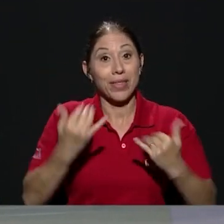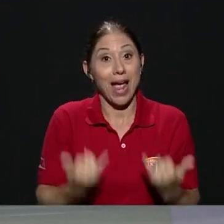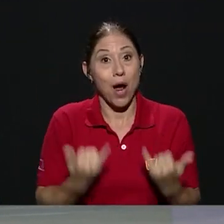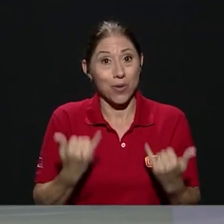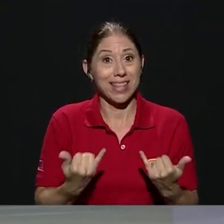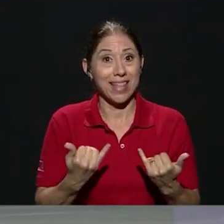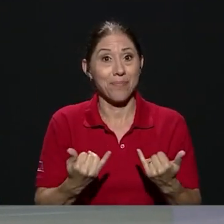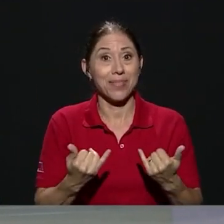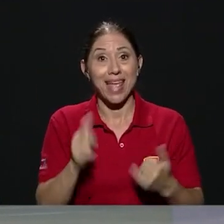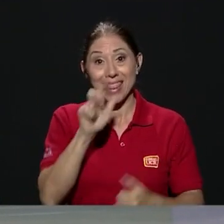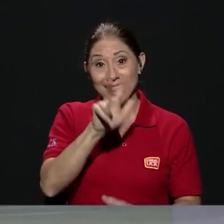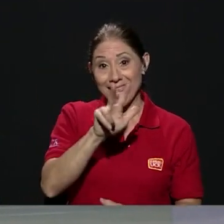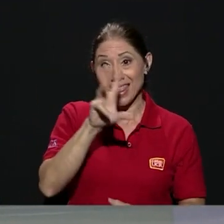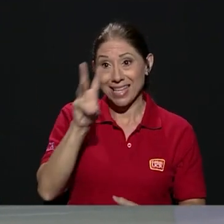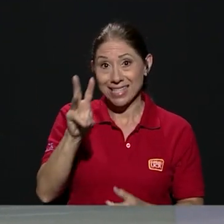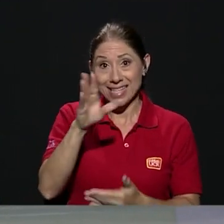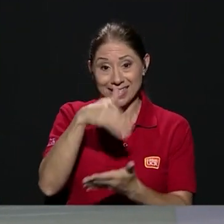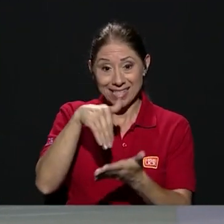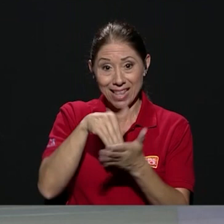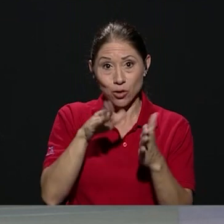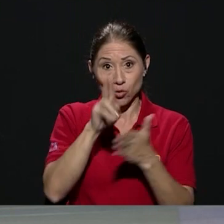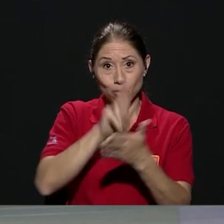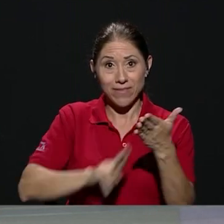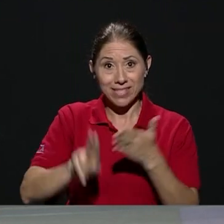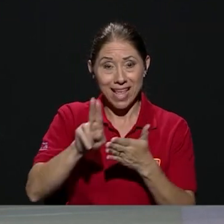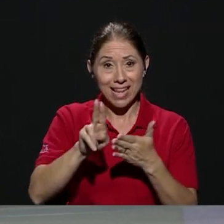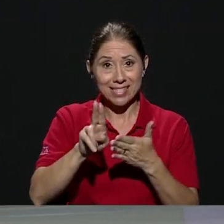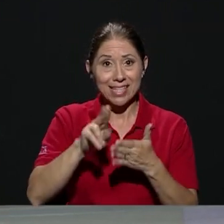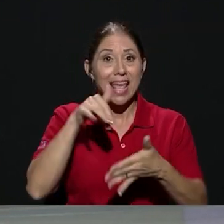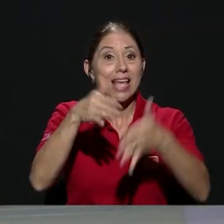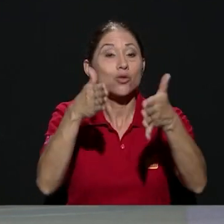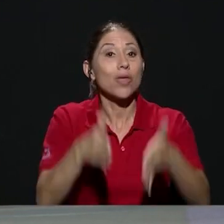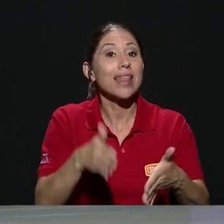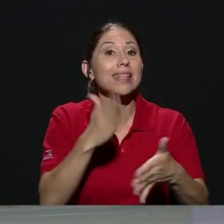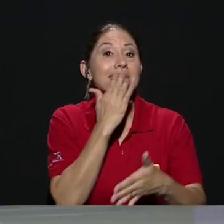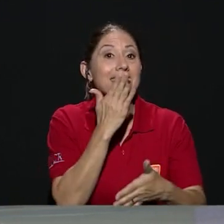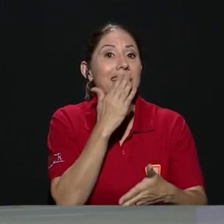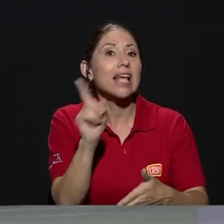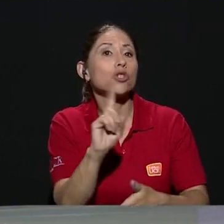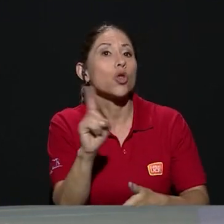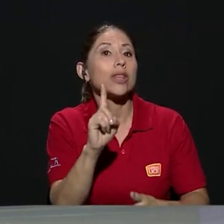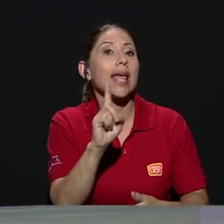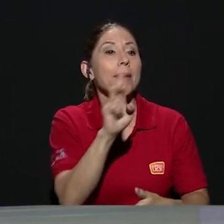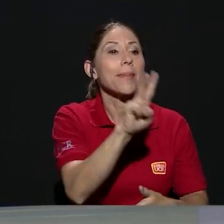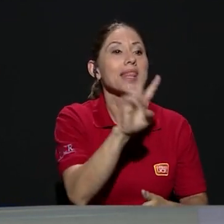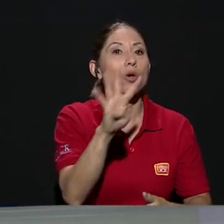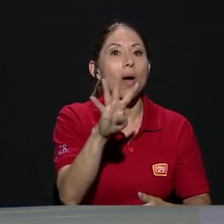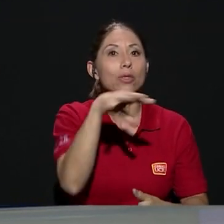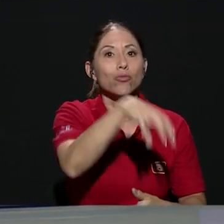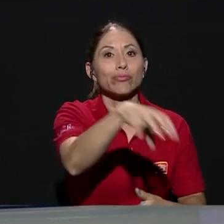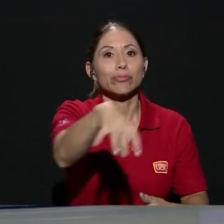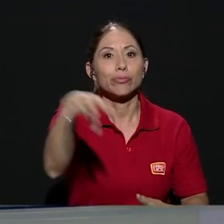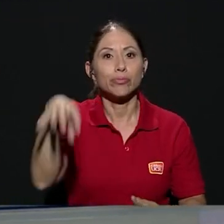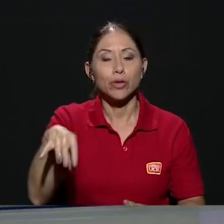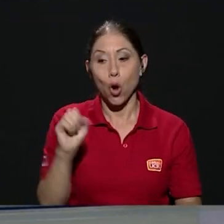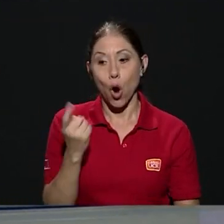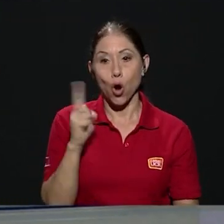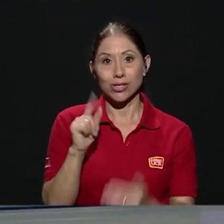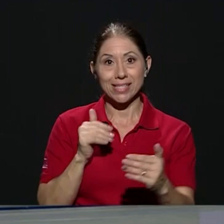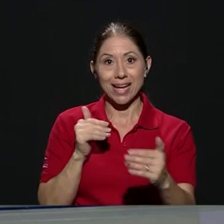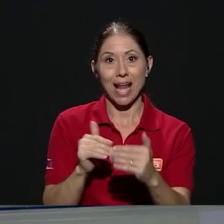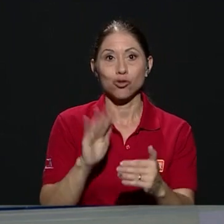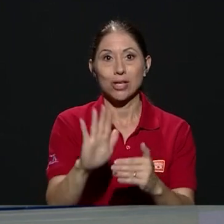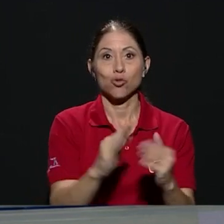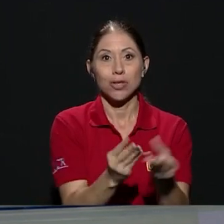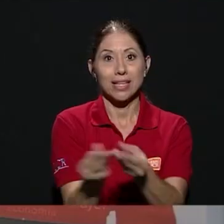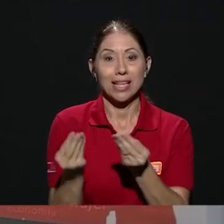de los 36 centros hay presencia de estudiantes indígenas en 24 de ellos y 11 están cercanos a territorios. Entonces, previo